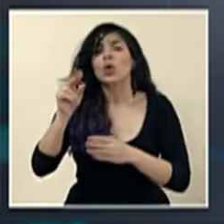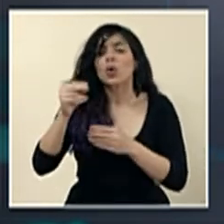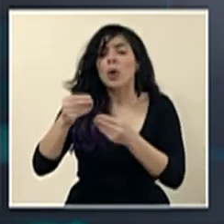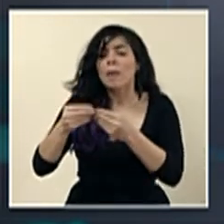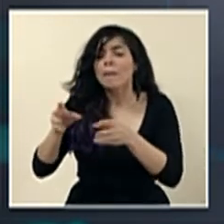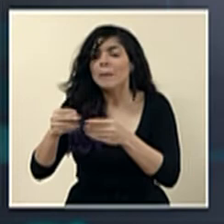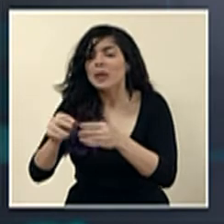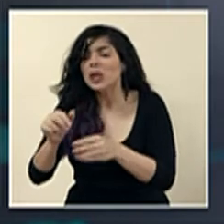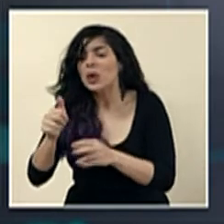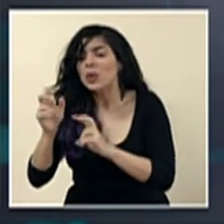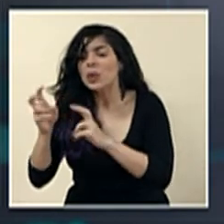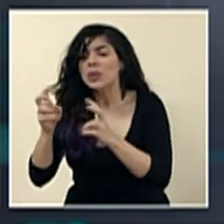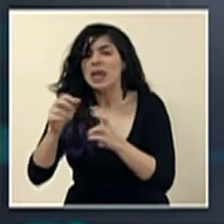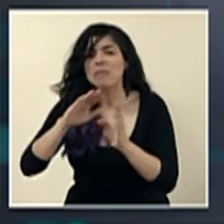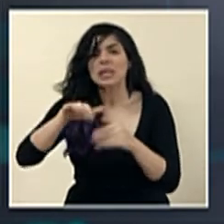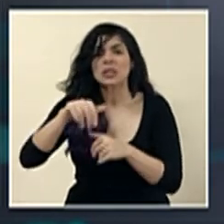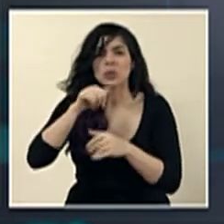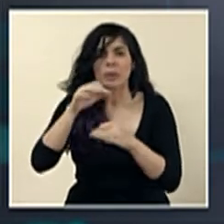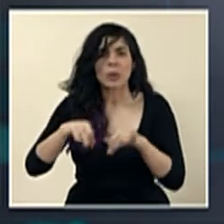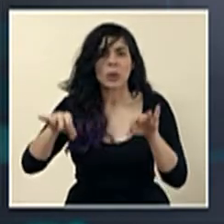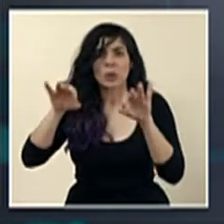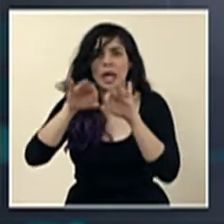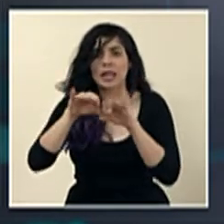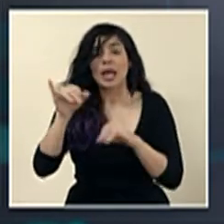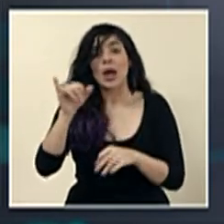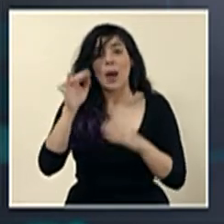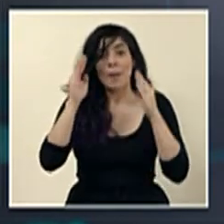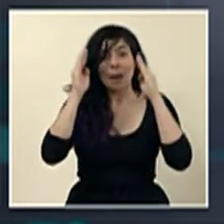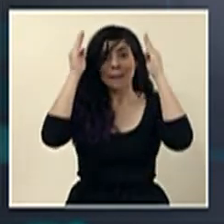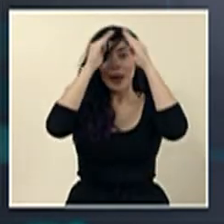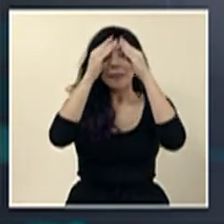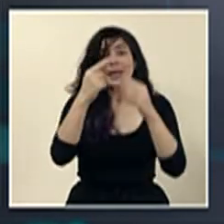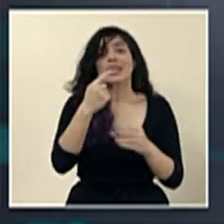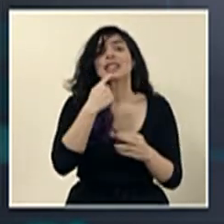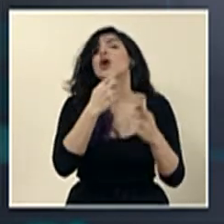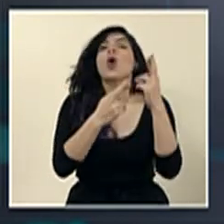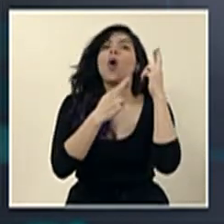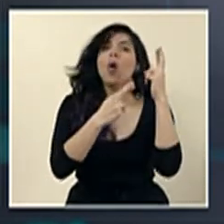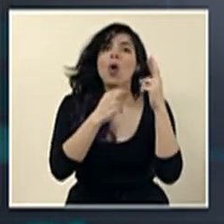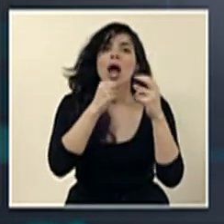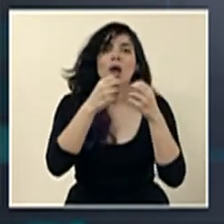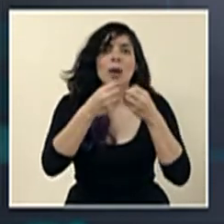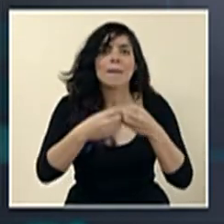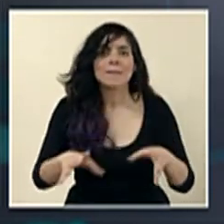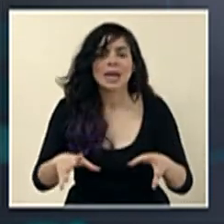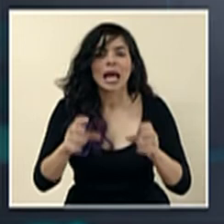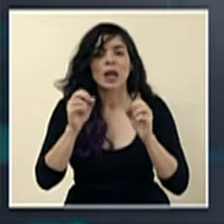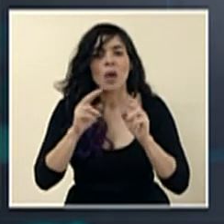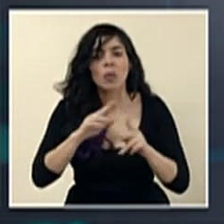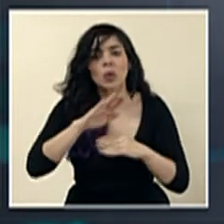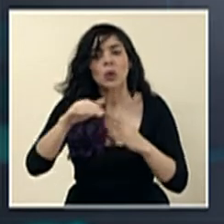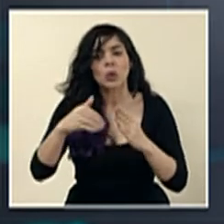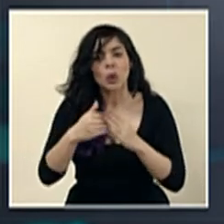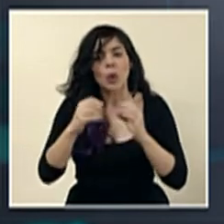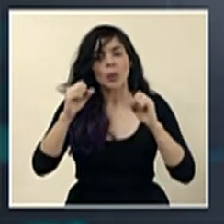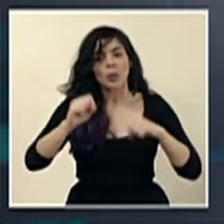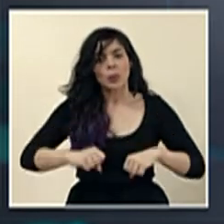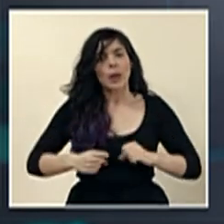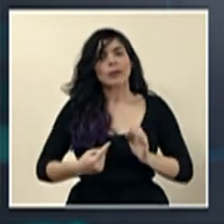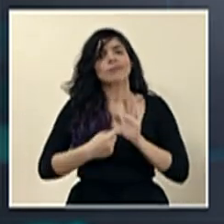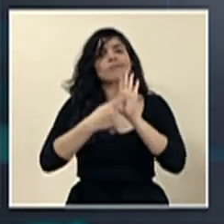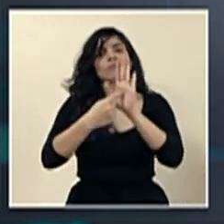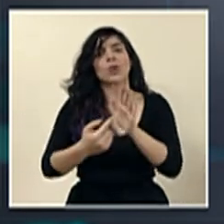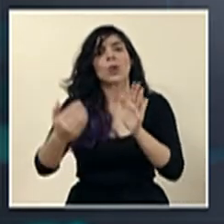cosas insignificantes. Y como dijo él también, ojalá que no se pierda la ocasión para demostrar una vez más